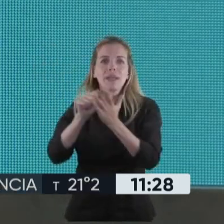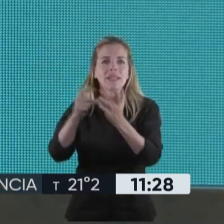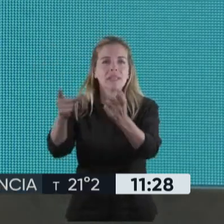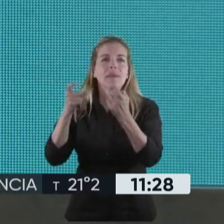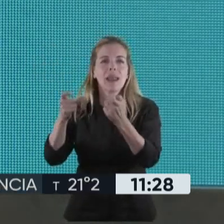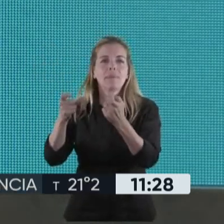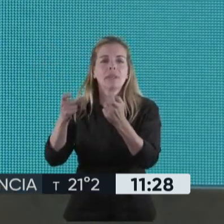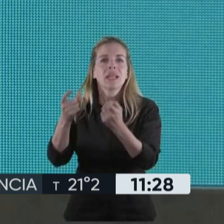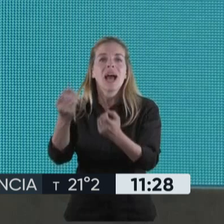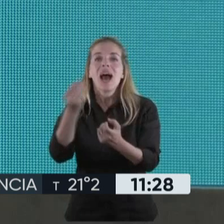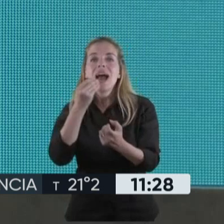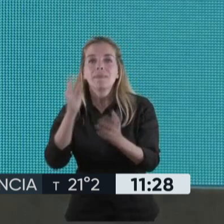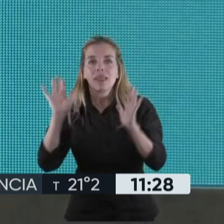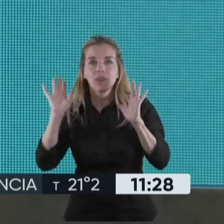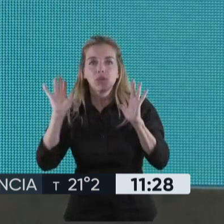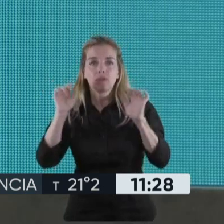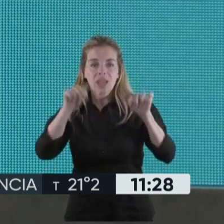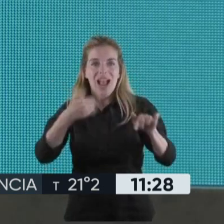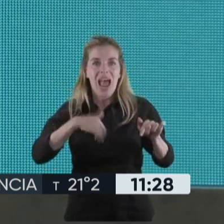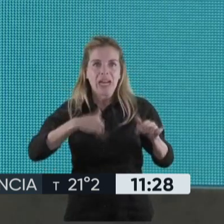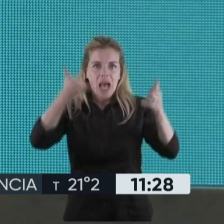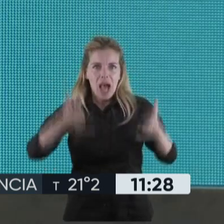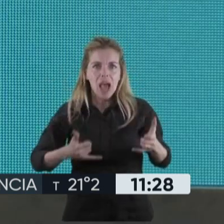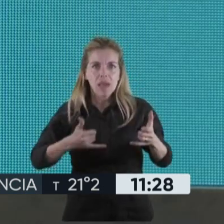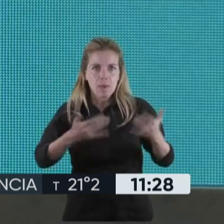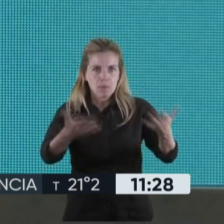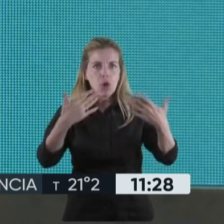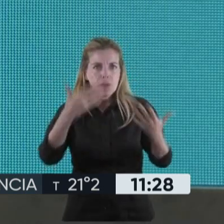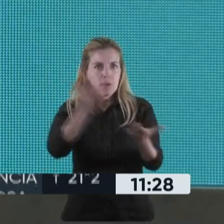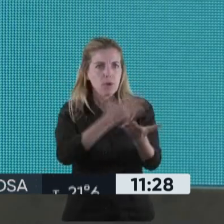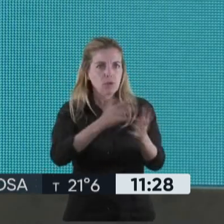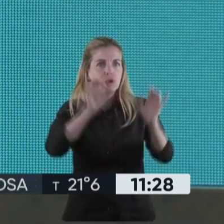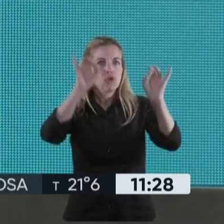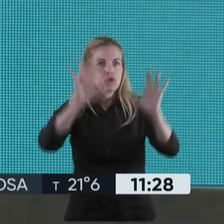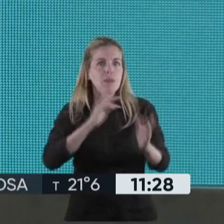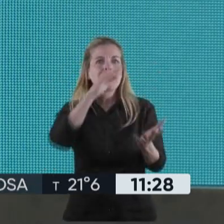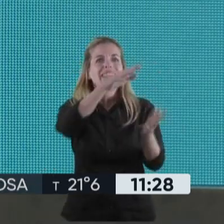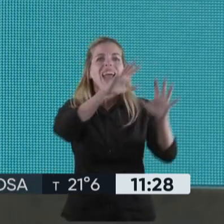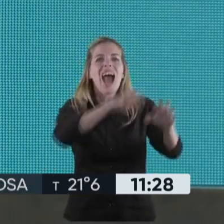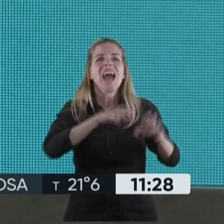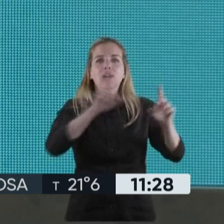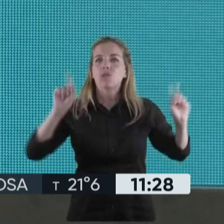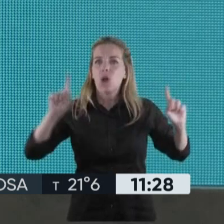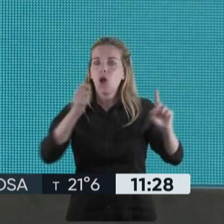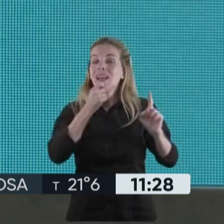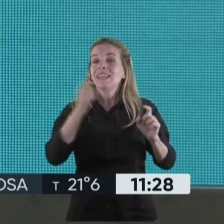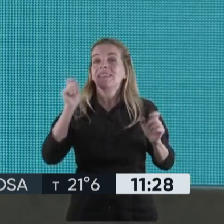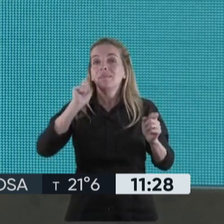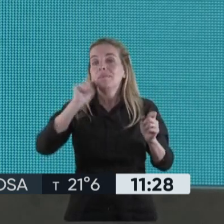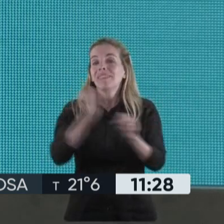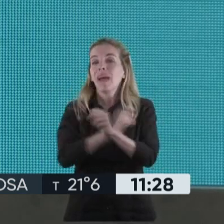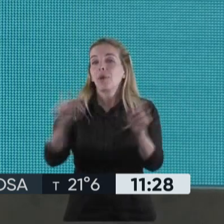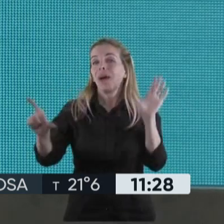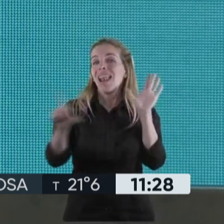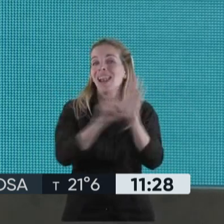que nosotros podemos producir. Ya no estoy hablando de granos. Estoy hablando que si sale la famosa ley de agroindustria, vamos